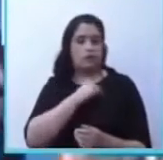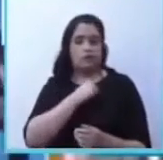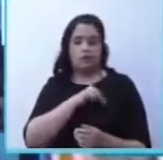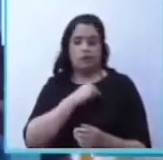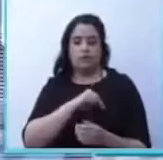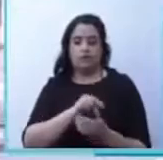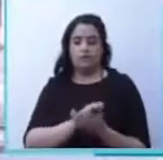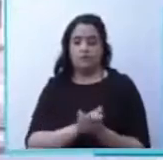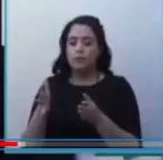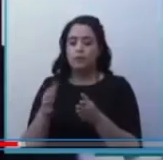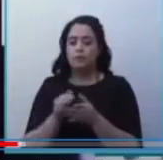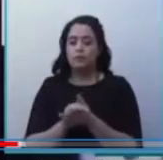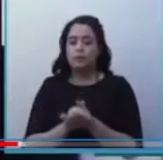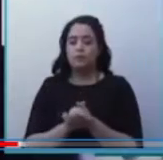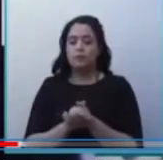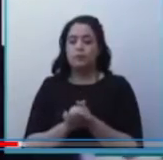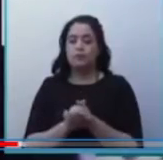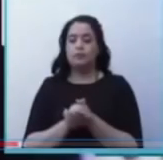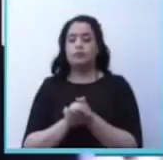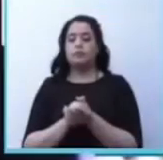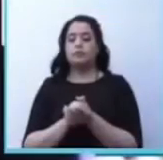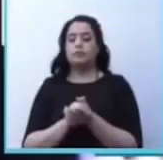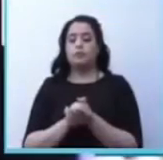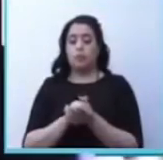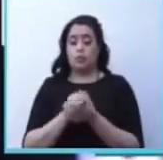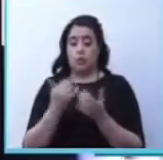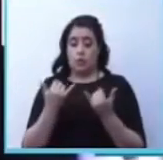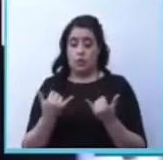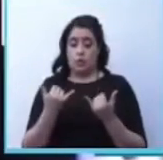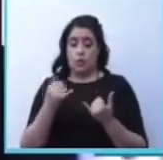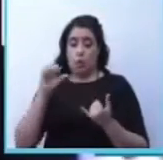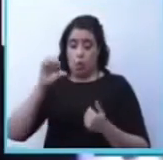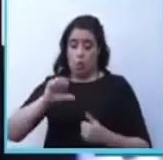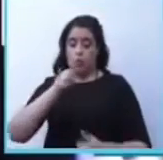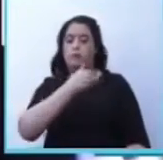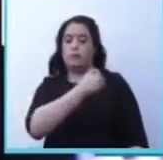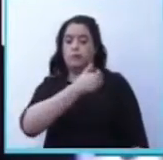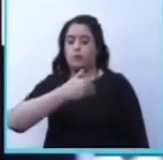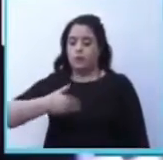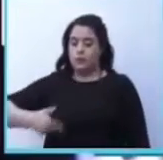Parlamento, Luis Redondo. La presidencia de la República